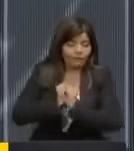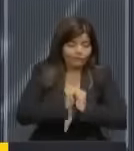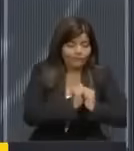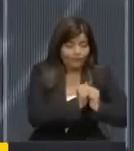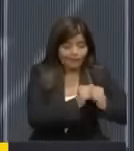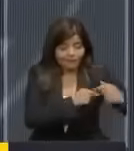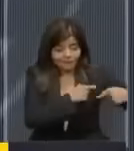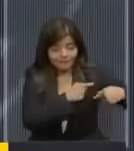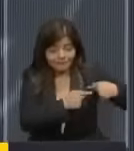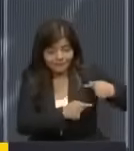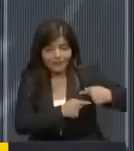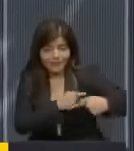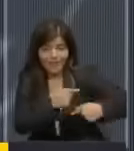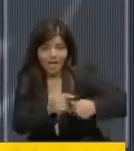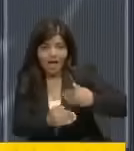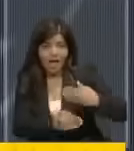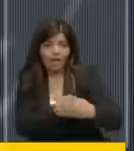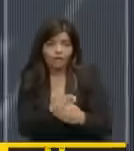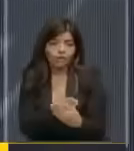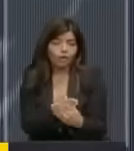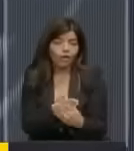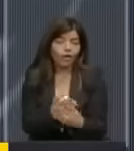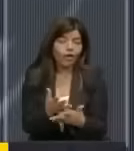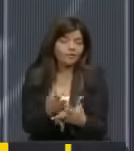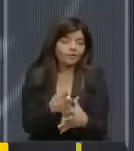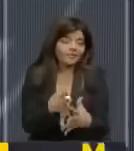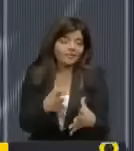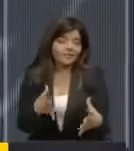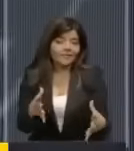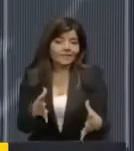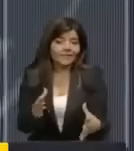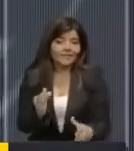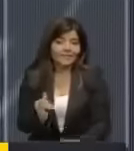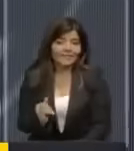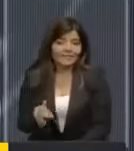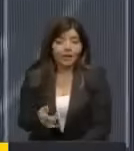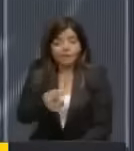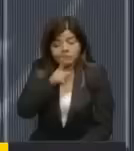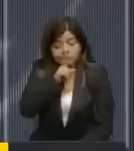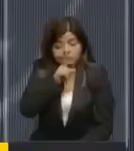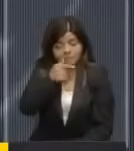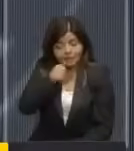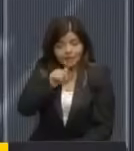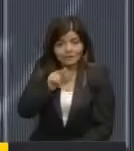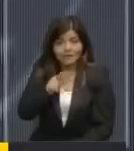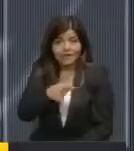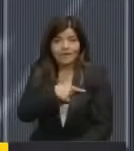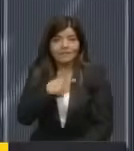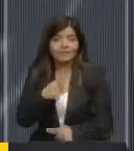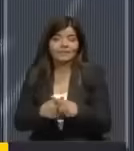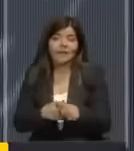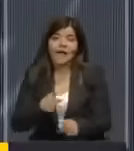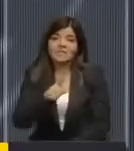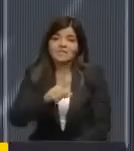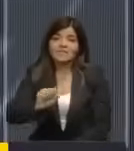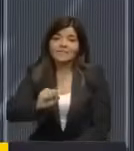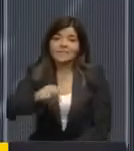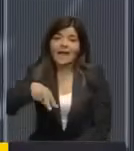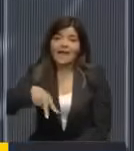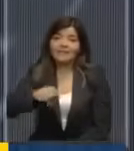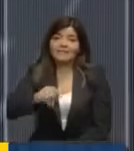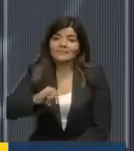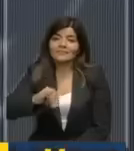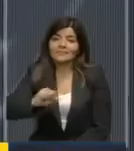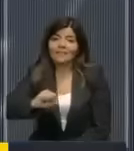proceso. Ese gigante que suele mantenerse en la oscuridad, que se llama Santiago Caputo y es el